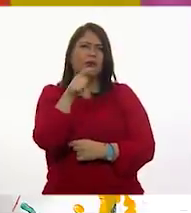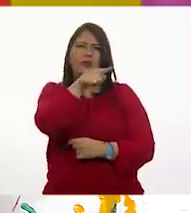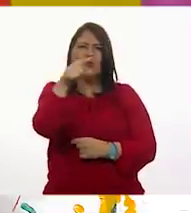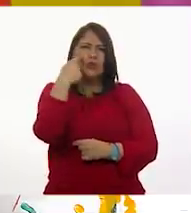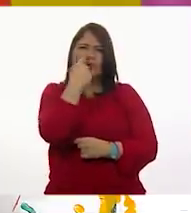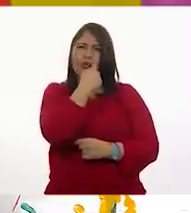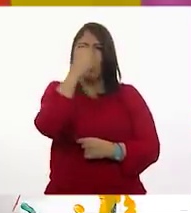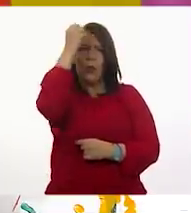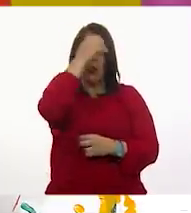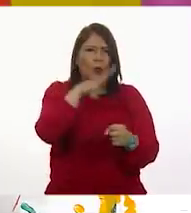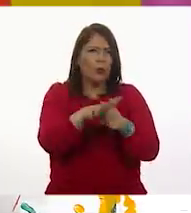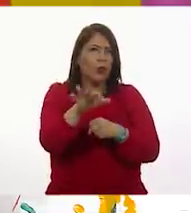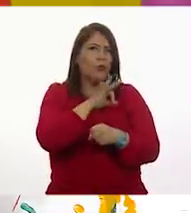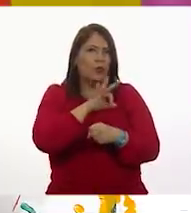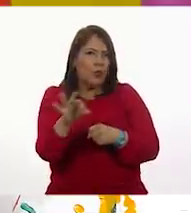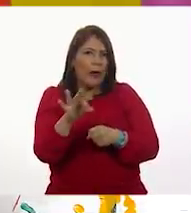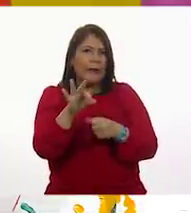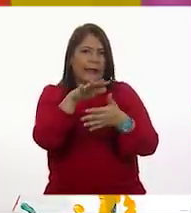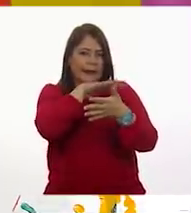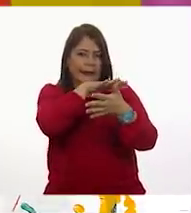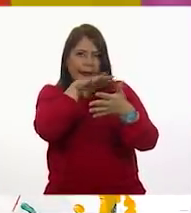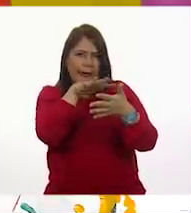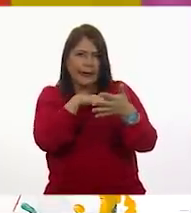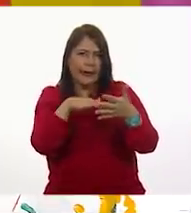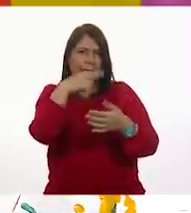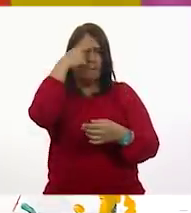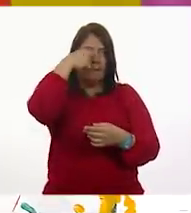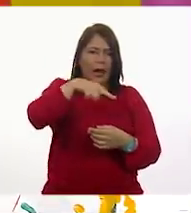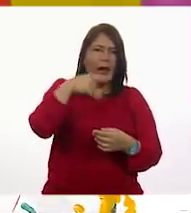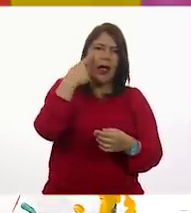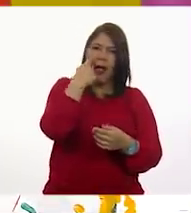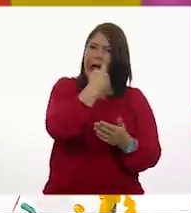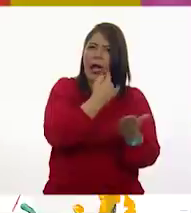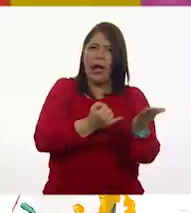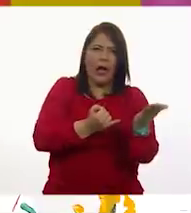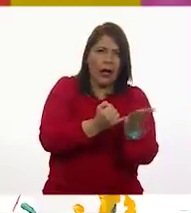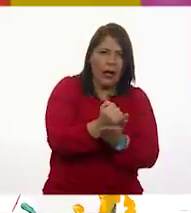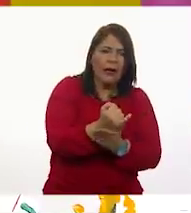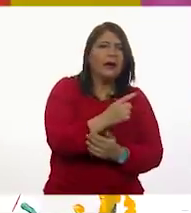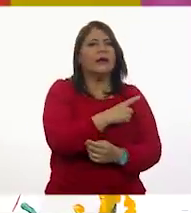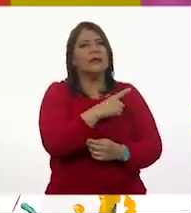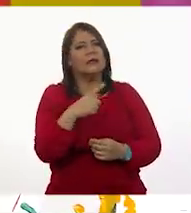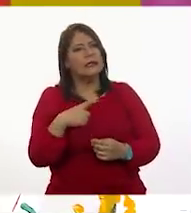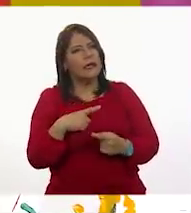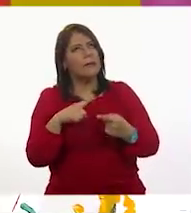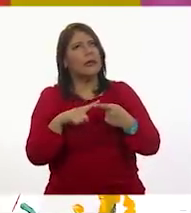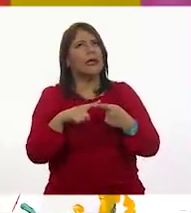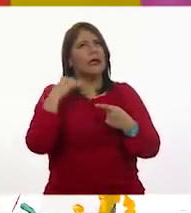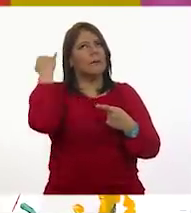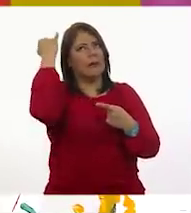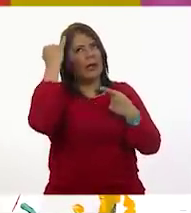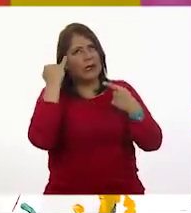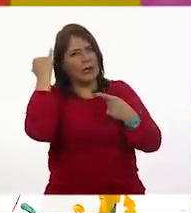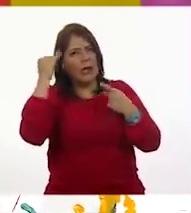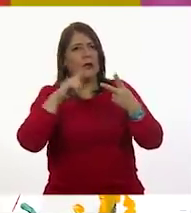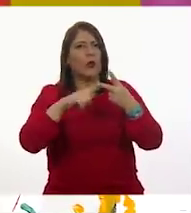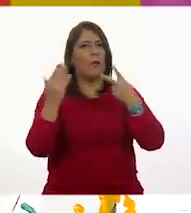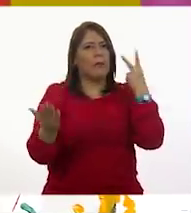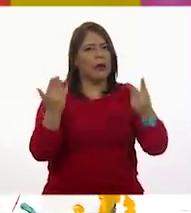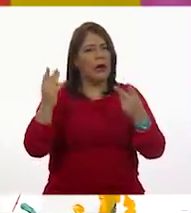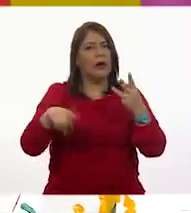niños? ¿Puede leerse para tomar una decisión? Tenemos que imaginar, uh-huh.